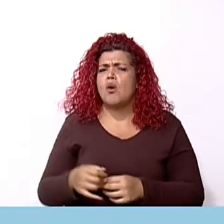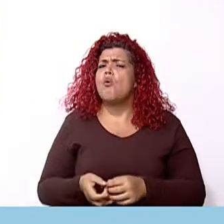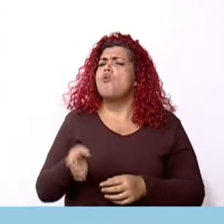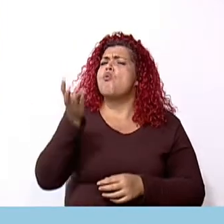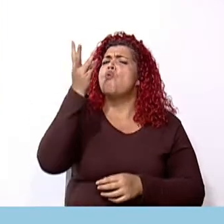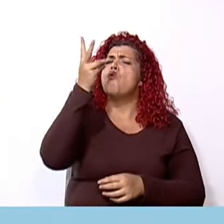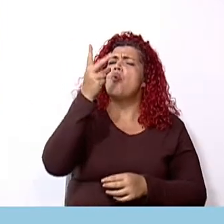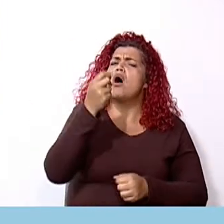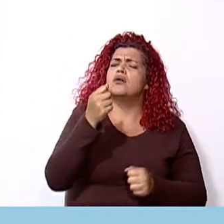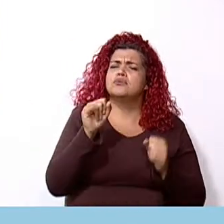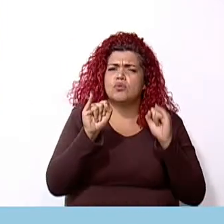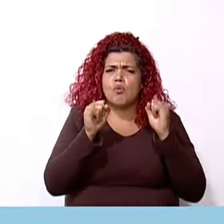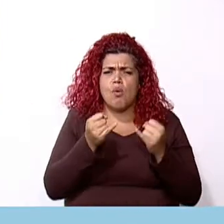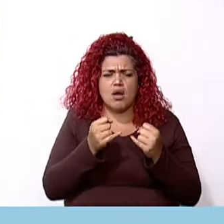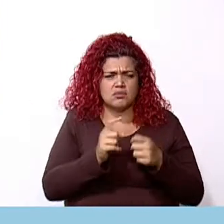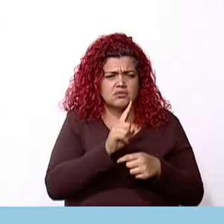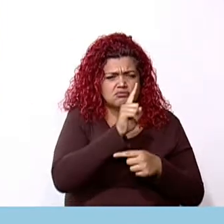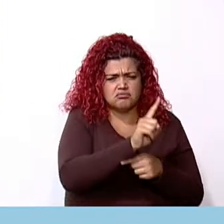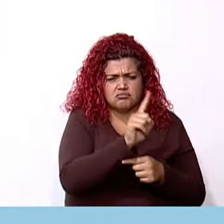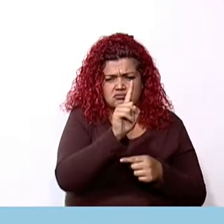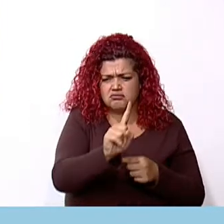en cada hogar de cuido?